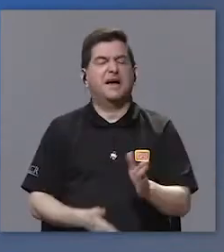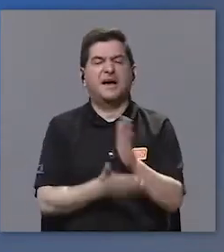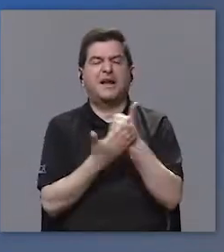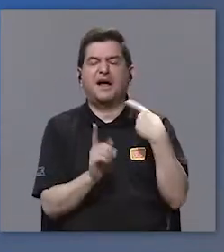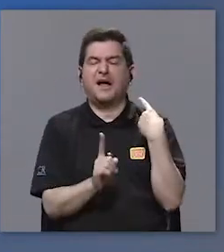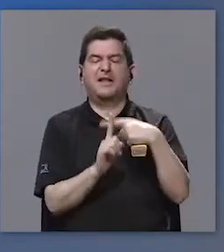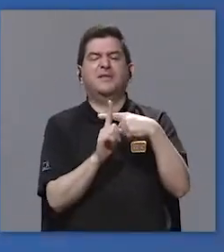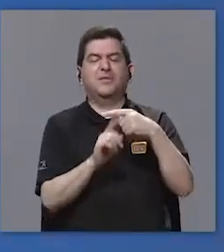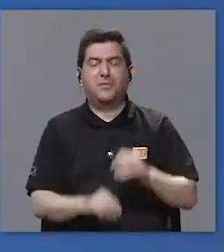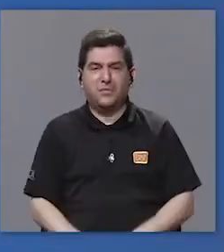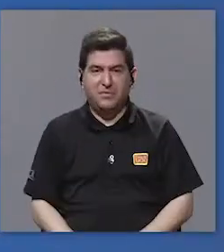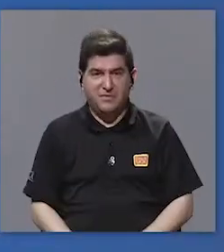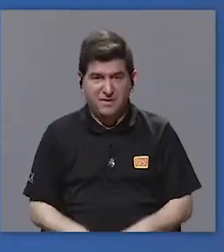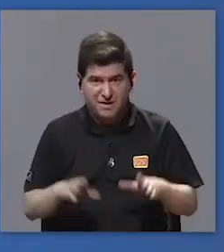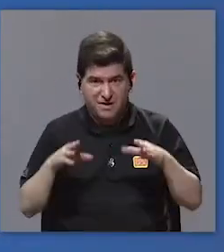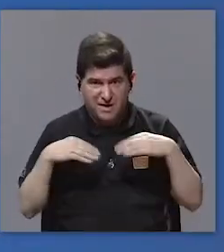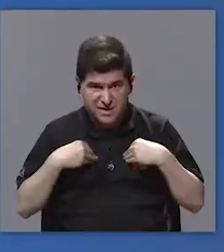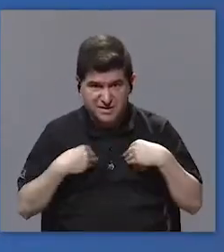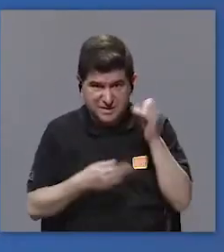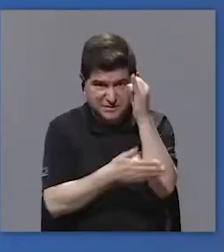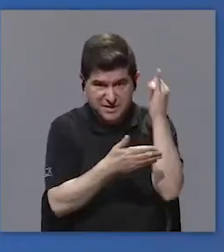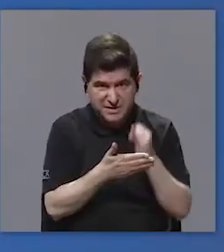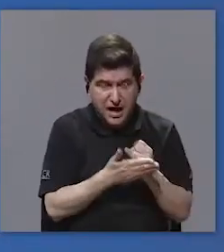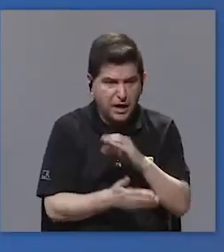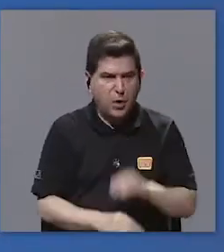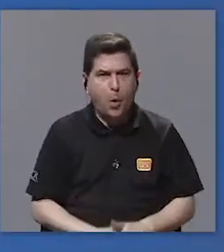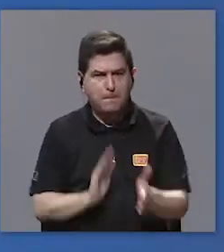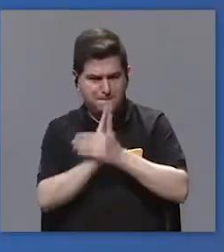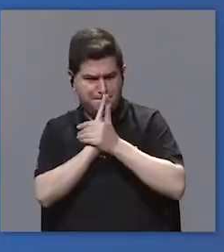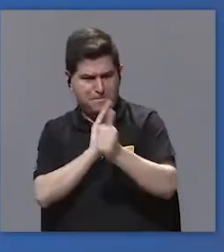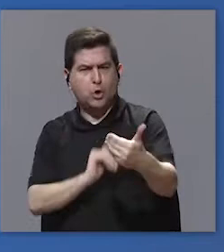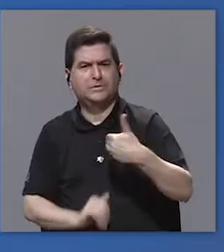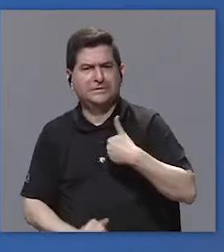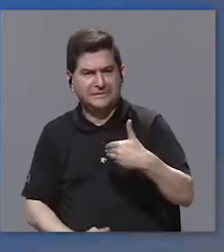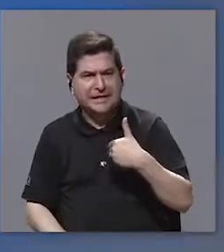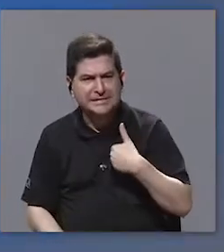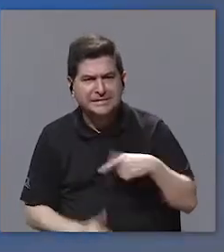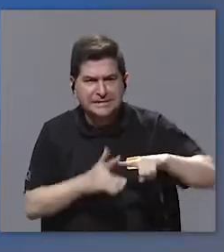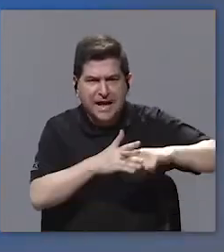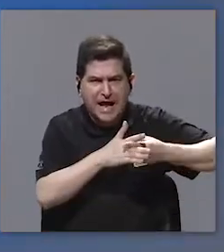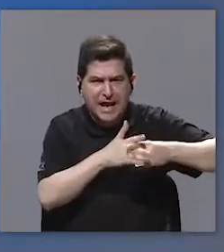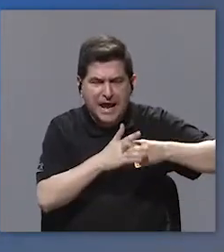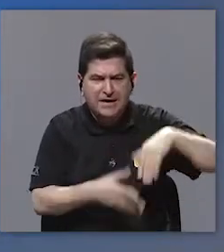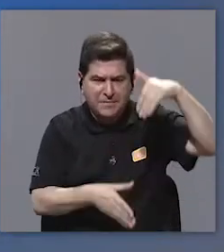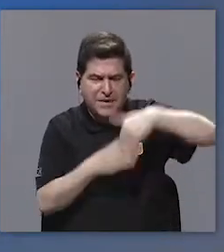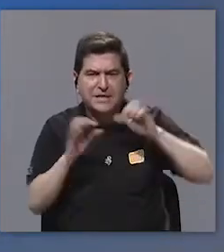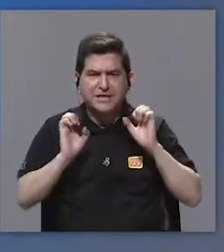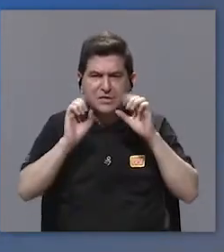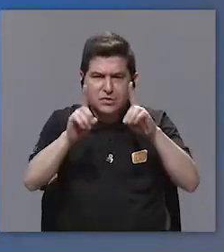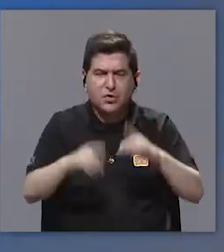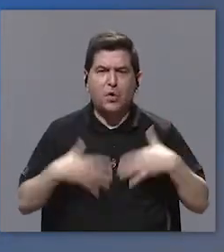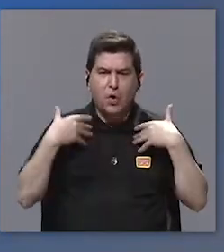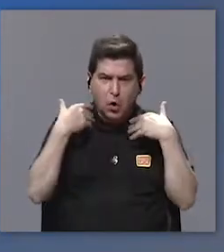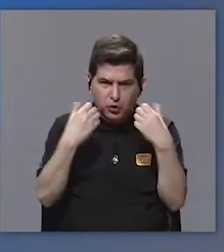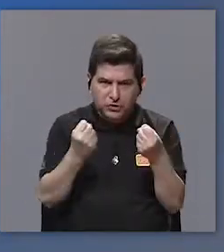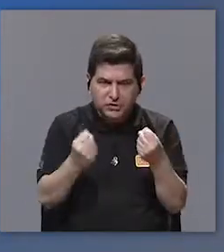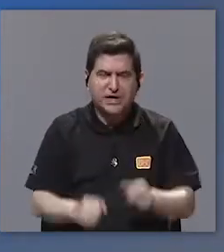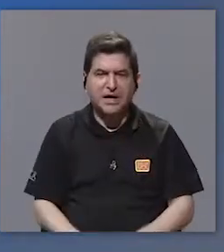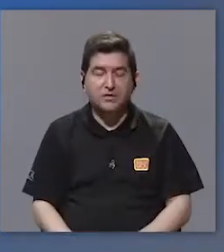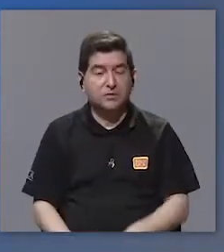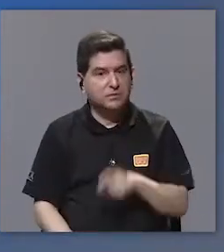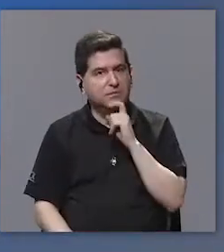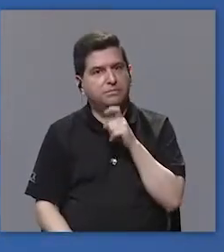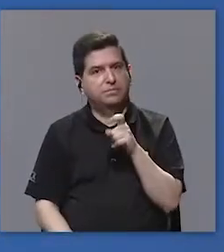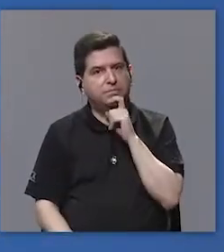como algo positivo aceptarlos como arte o incluso ver el potencial que tienen como herramientas dentro de la educación o la salud sería